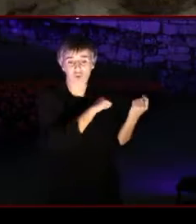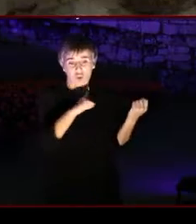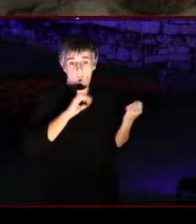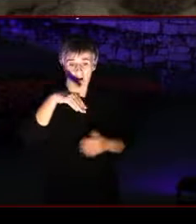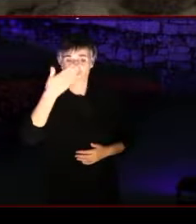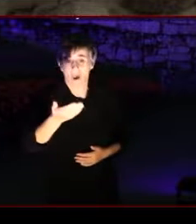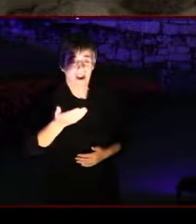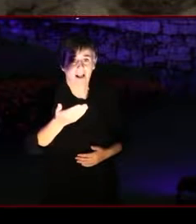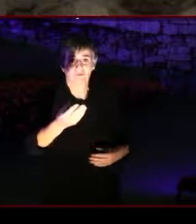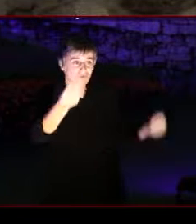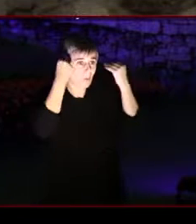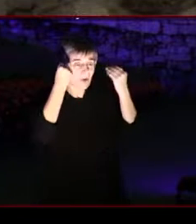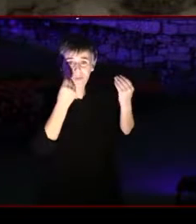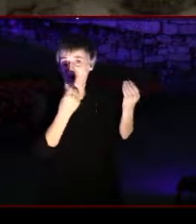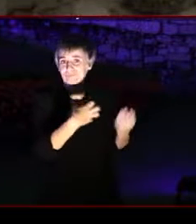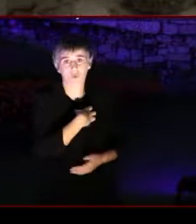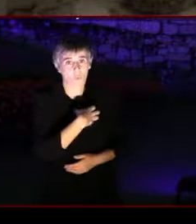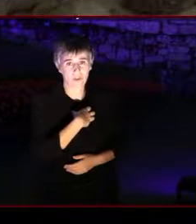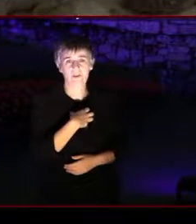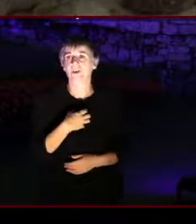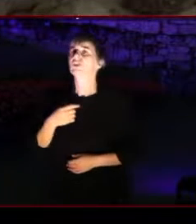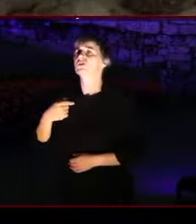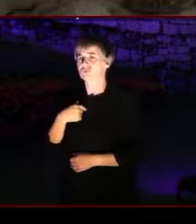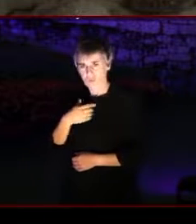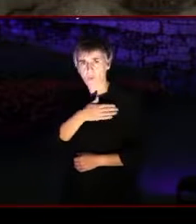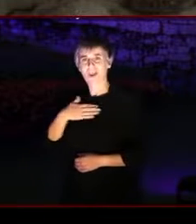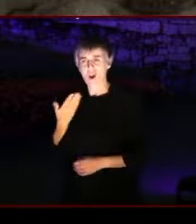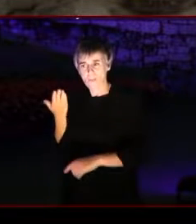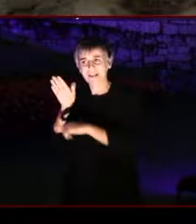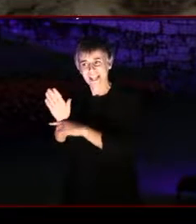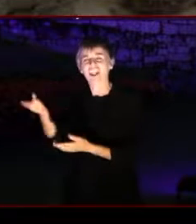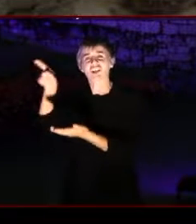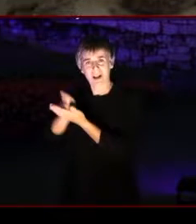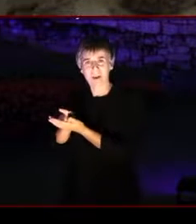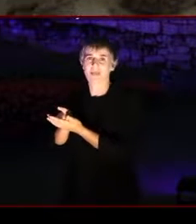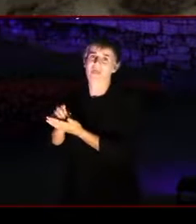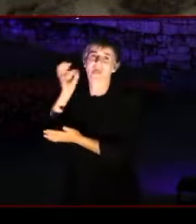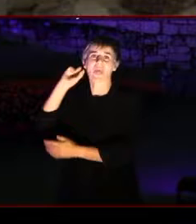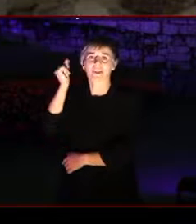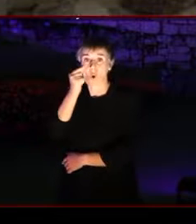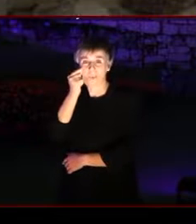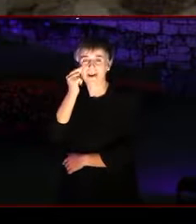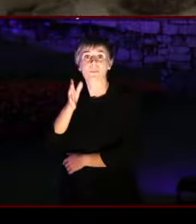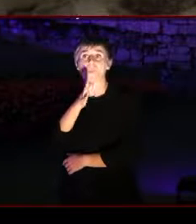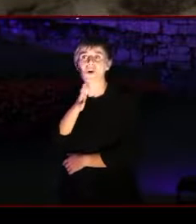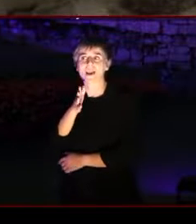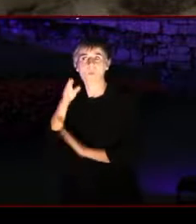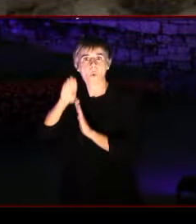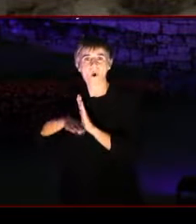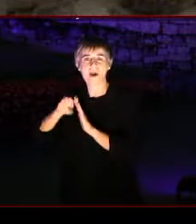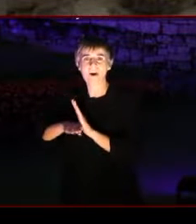accesible. Volvería a presentarme a Descubrias porque como programa es algo